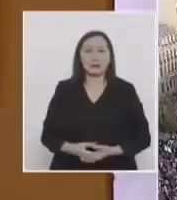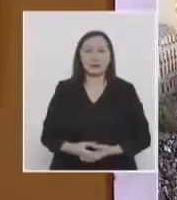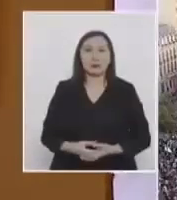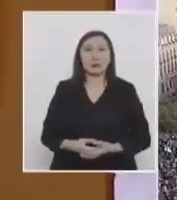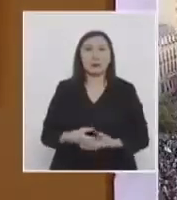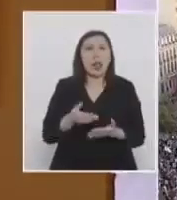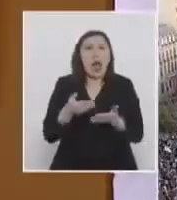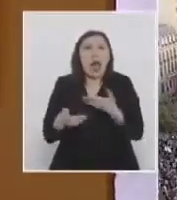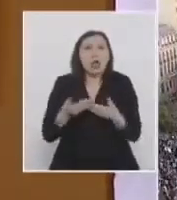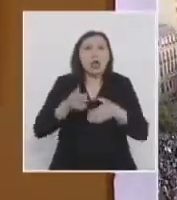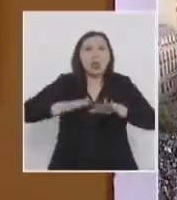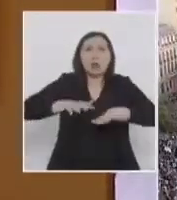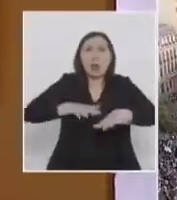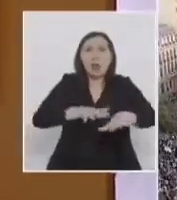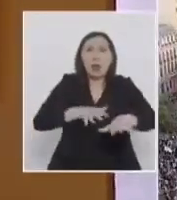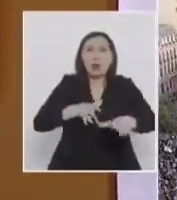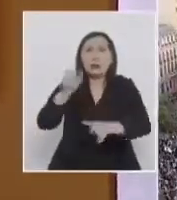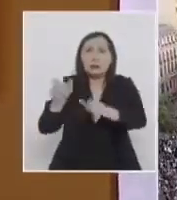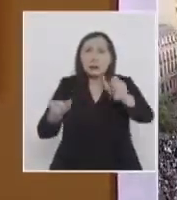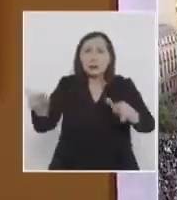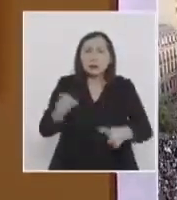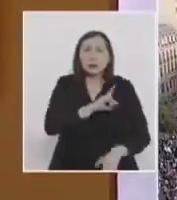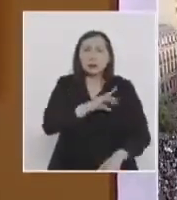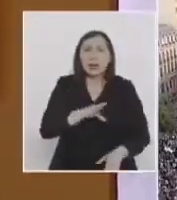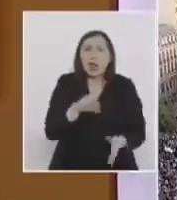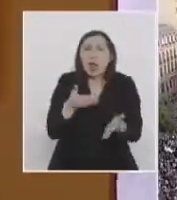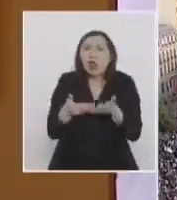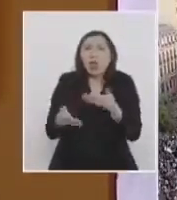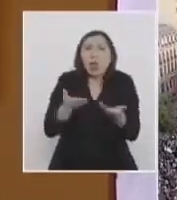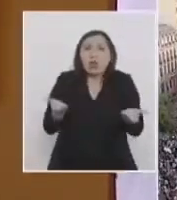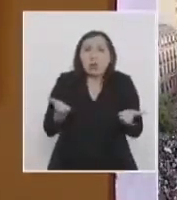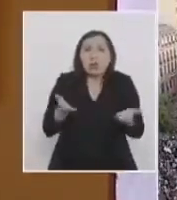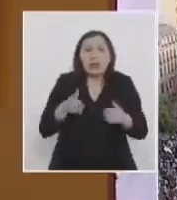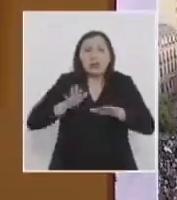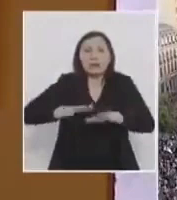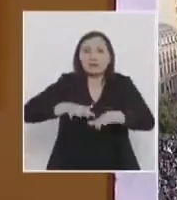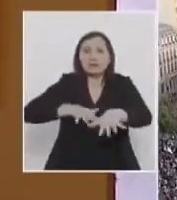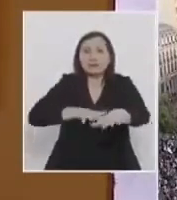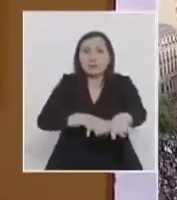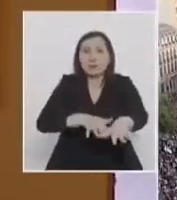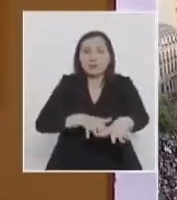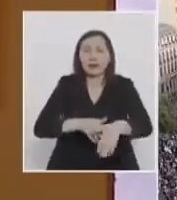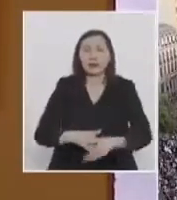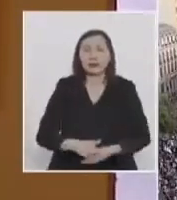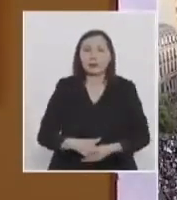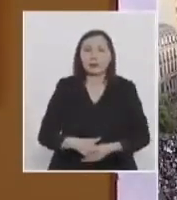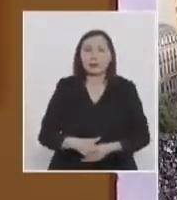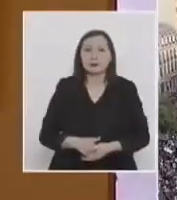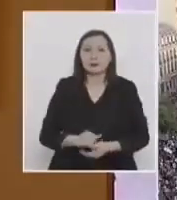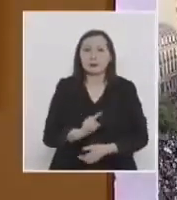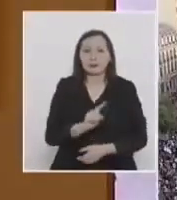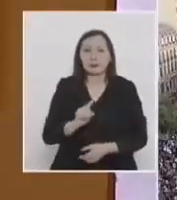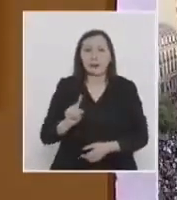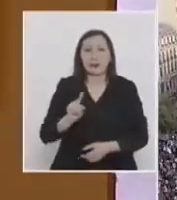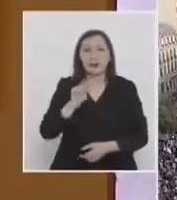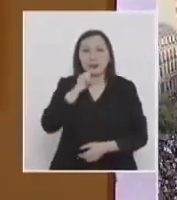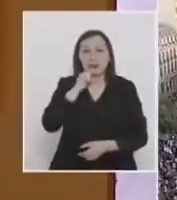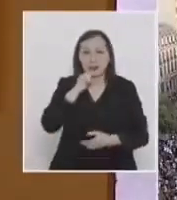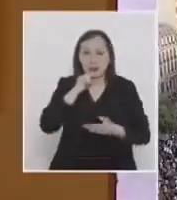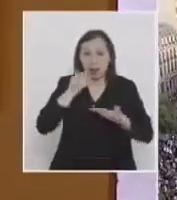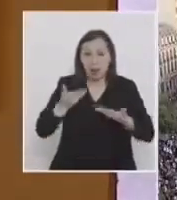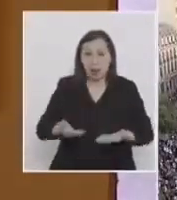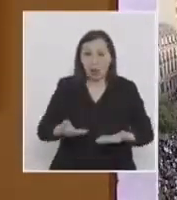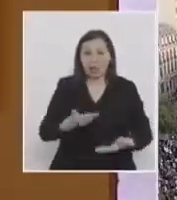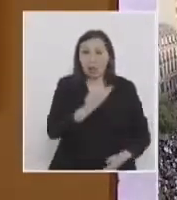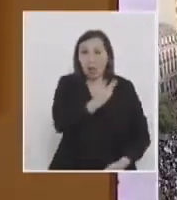¿Hacia dónde marchábamos, compatriotas? ¿Hacia dónde marchábamos? No va a ser este